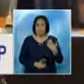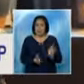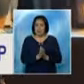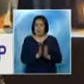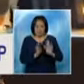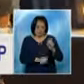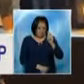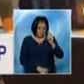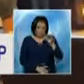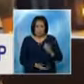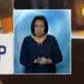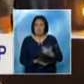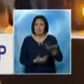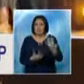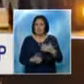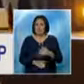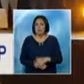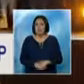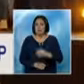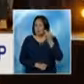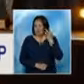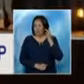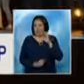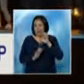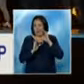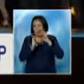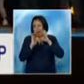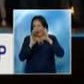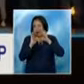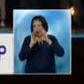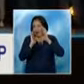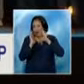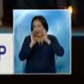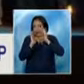¡Vamos a hacer pura calle todo ruido!